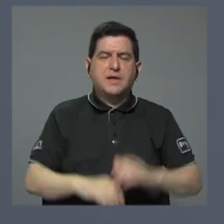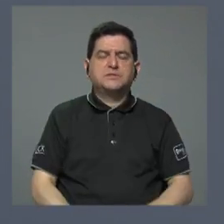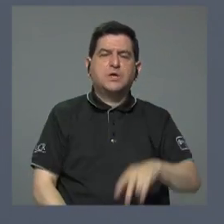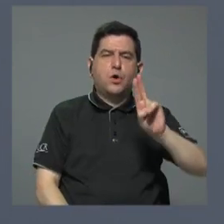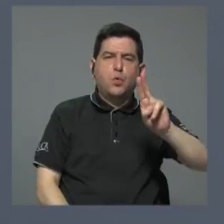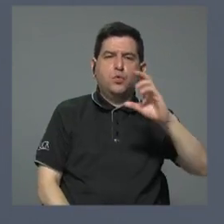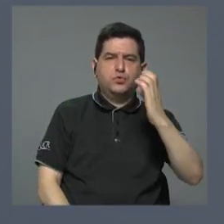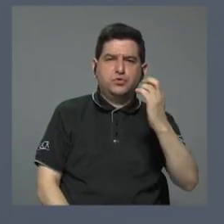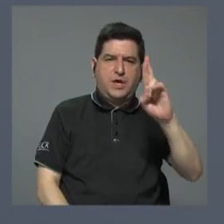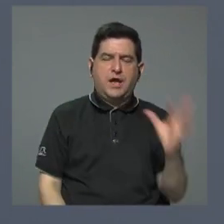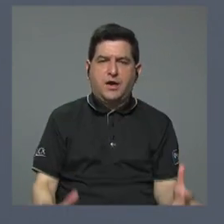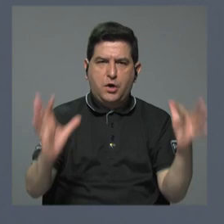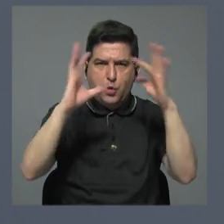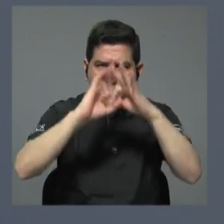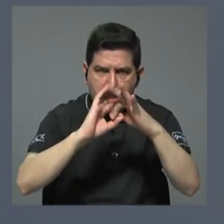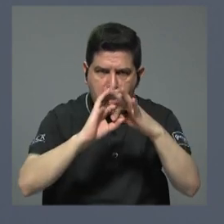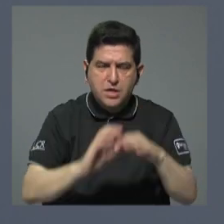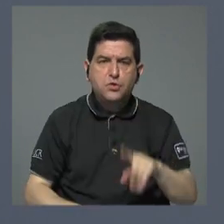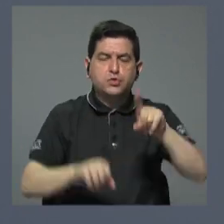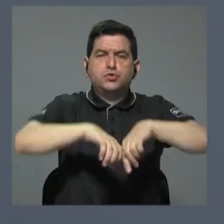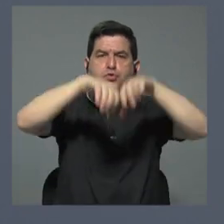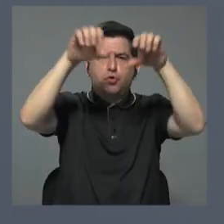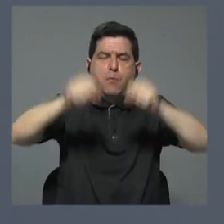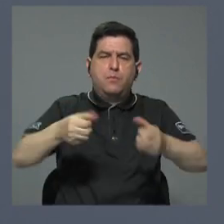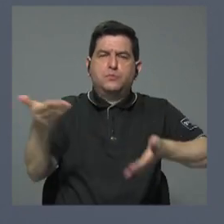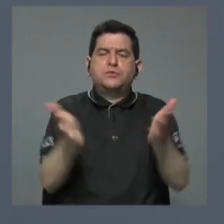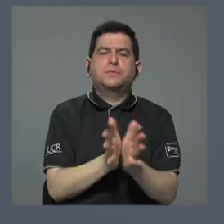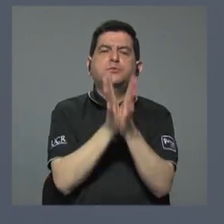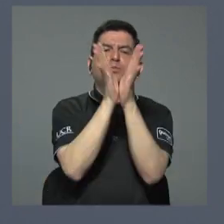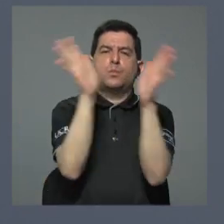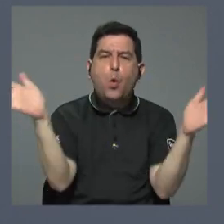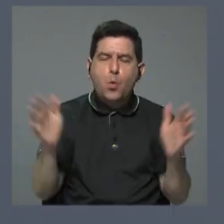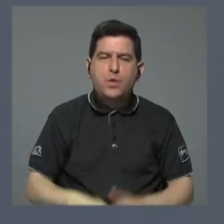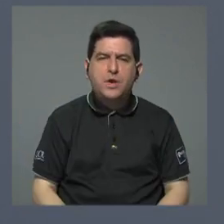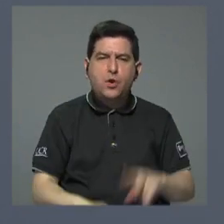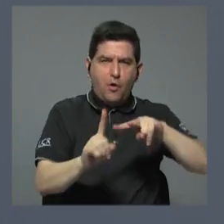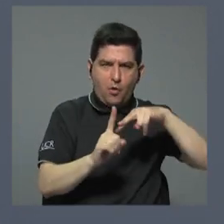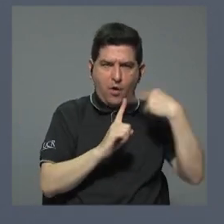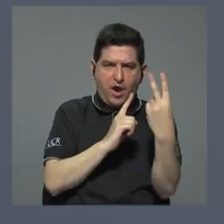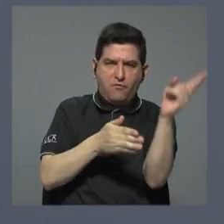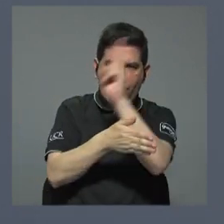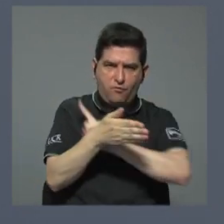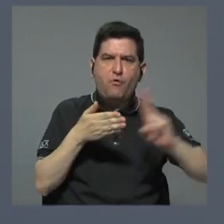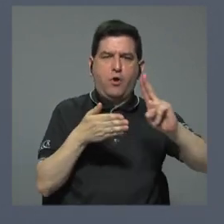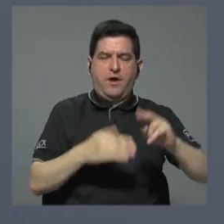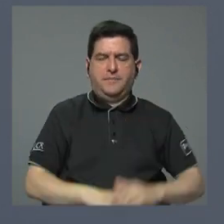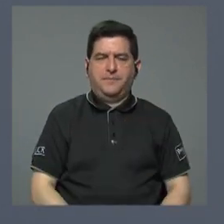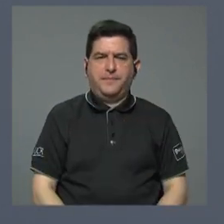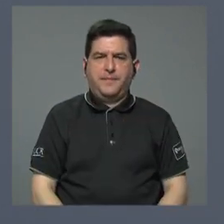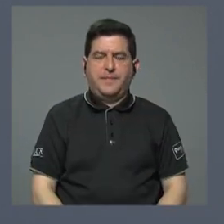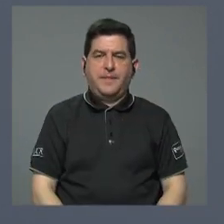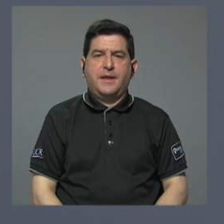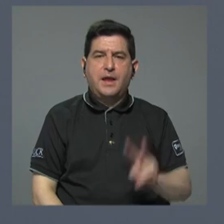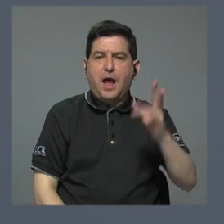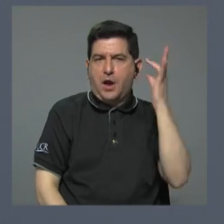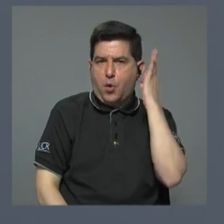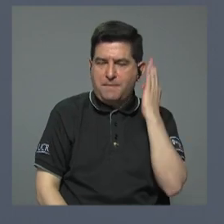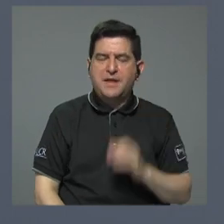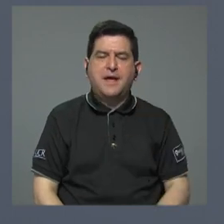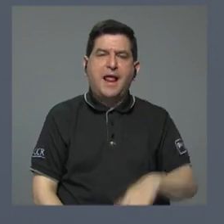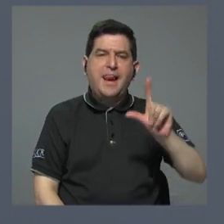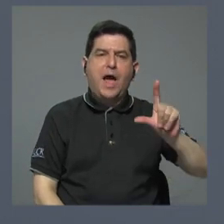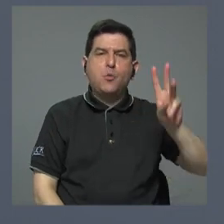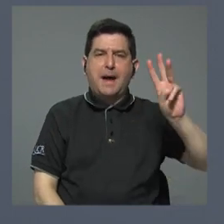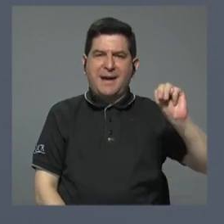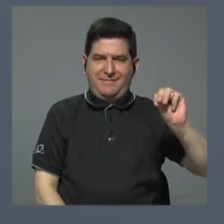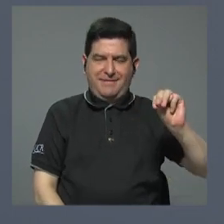Costa Rica se vinculan como un sistema de servicio público desde un enfoque universitario. A nuestra compañera Laura